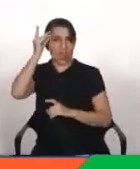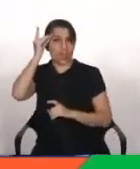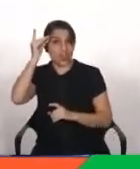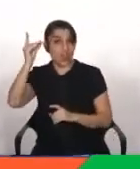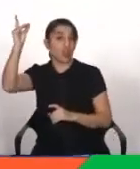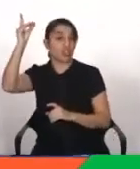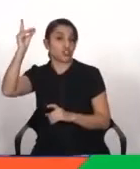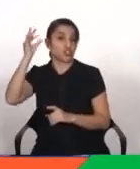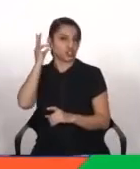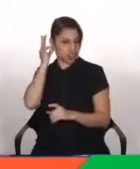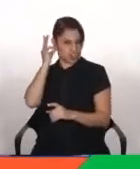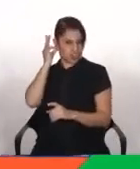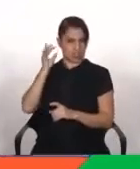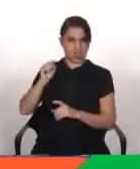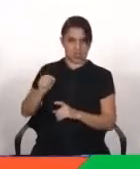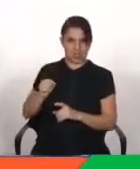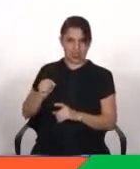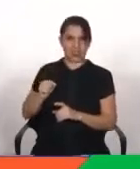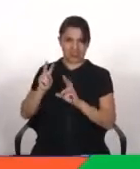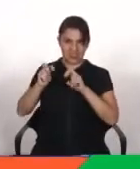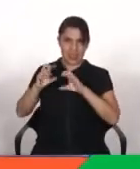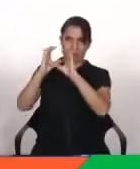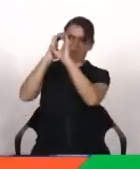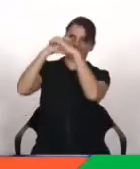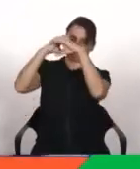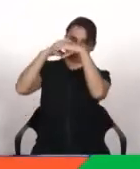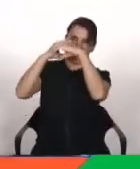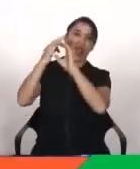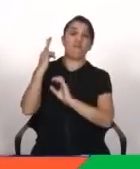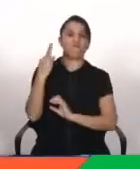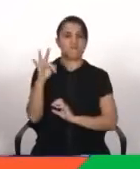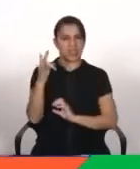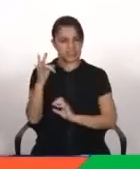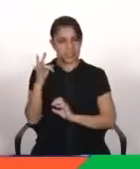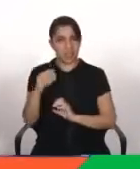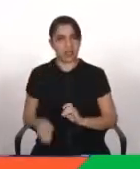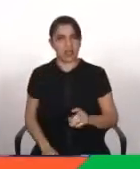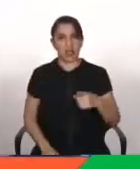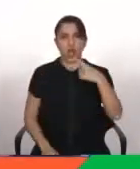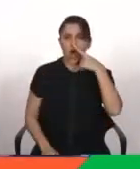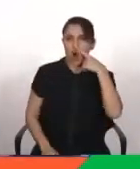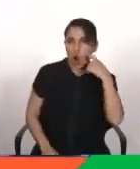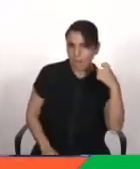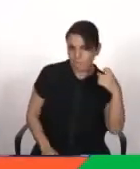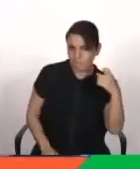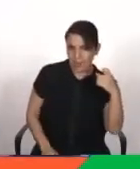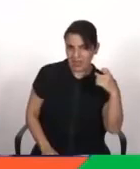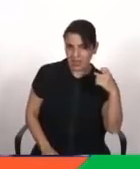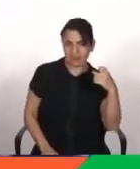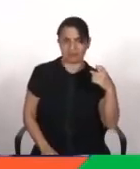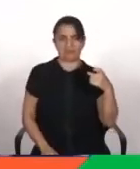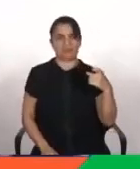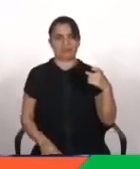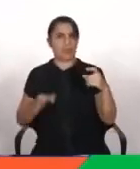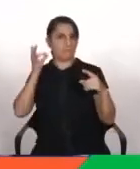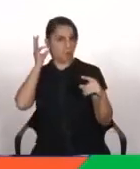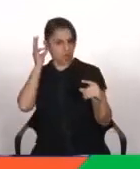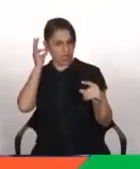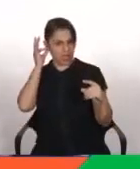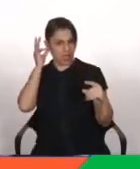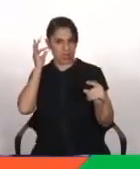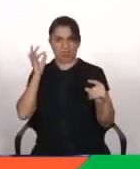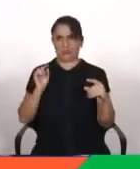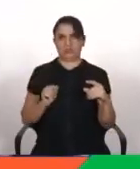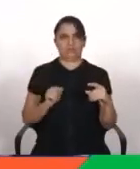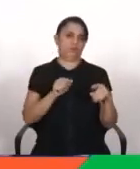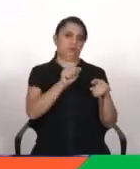el doctor en astrofísica claramente no ha tenido la misma experiencia que, por ejemplo, puede haber tenido una doctora. ¿Qué pasa si esta doctora tuvo hijos